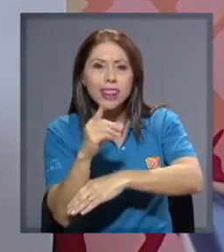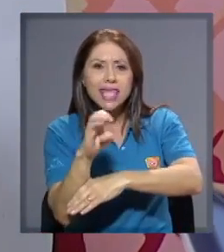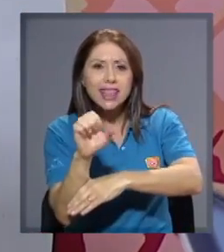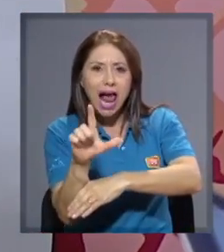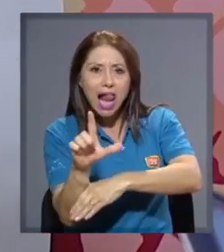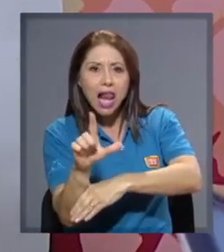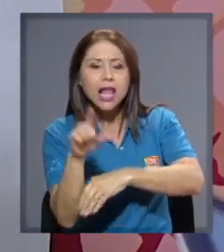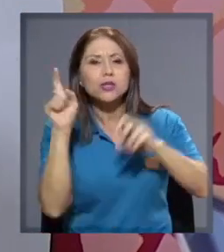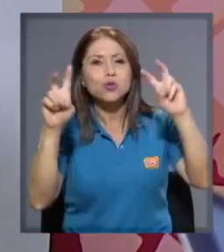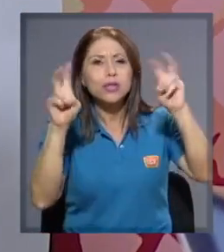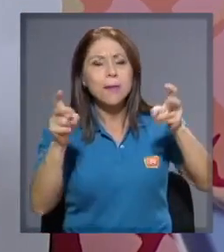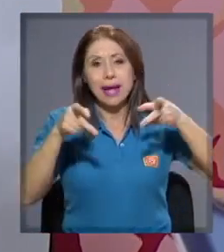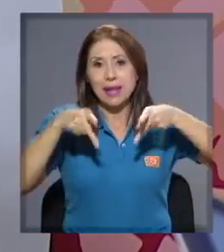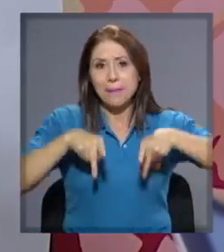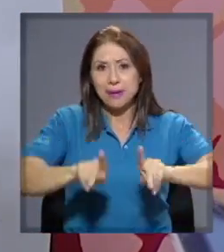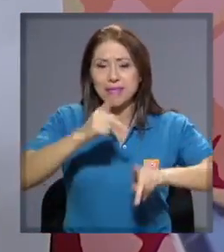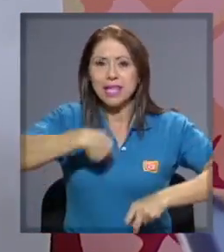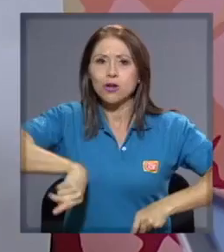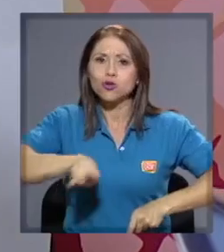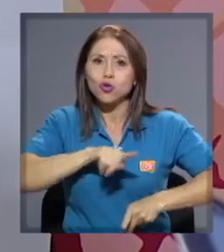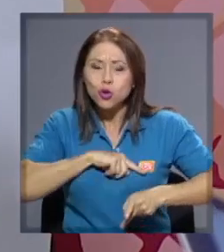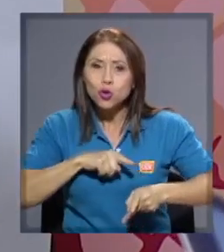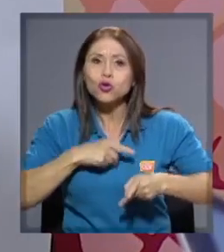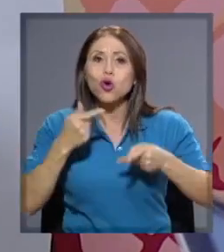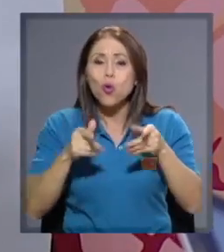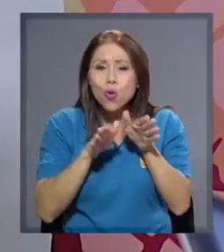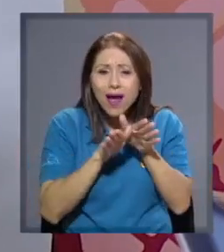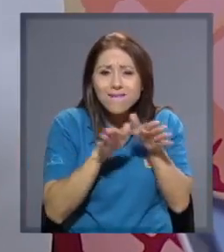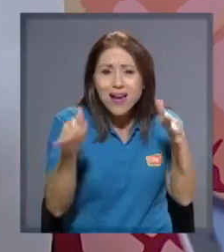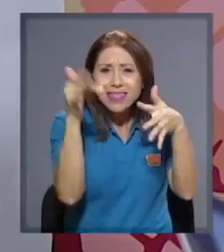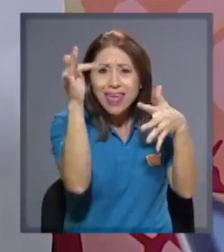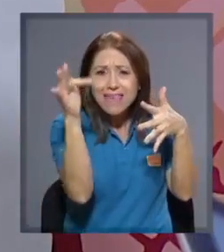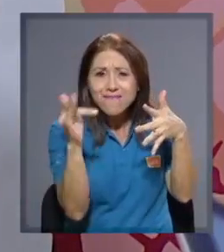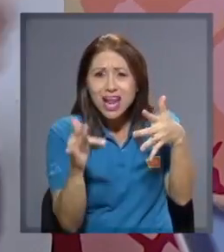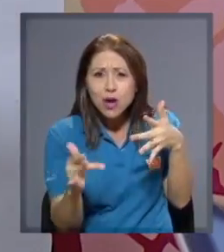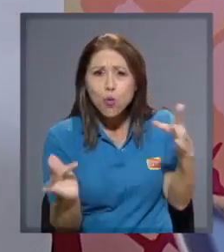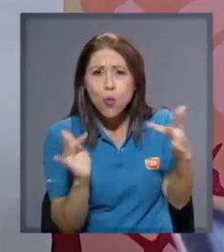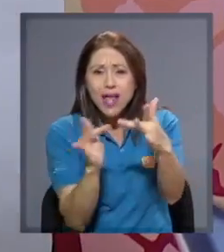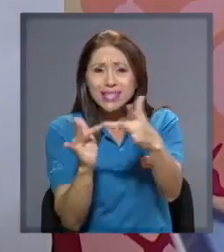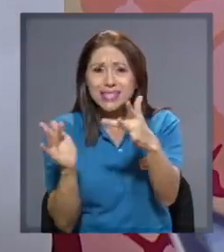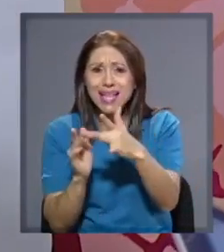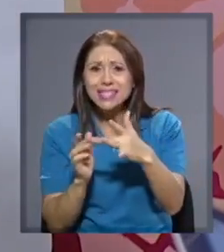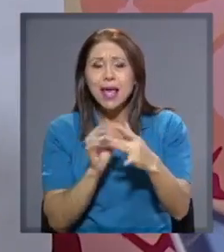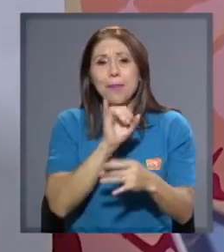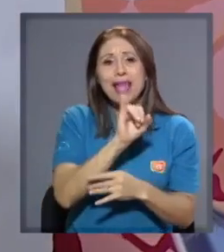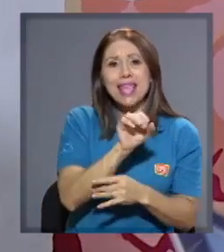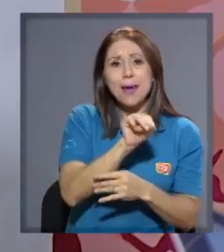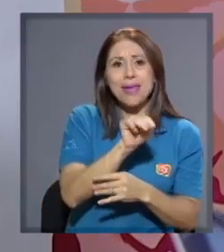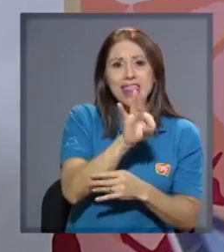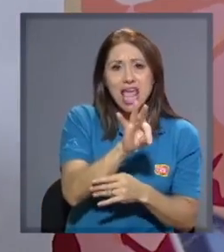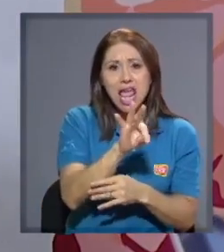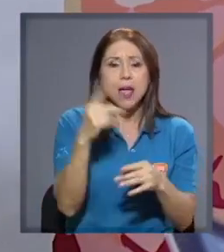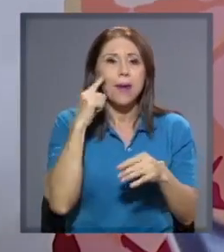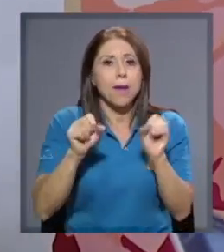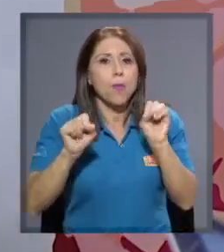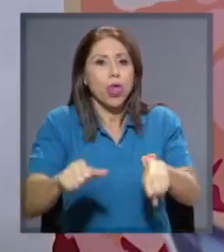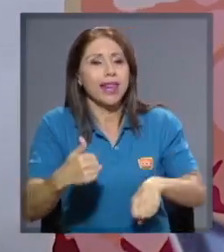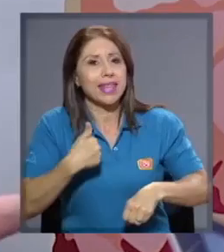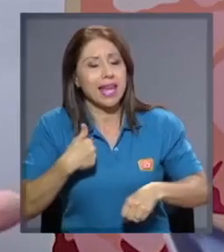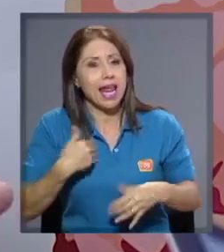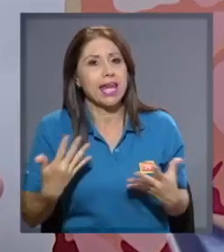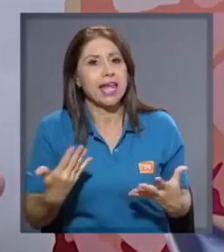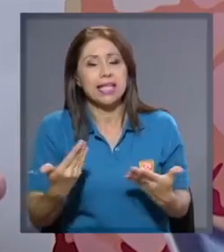tema que a nosotros nos permite liberar una banda de frecuencias para poder llegar de imt para poder tener la capacidad de tener